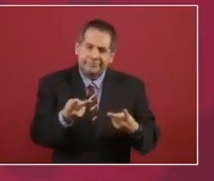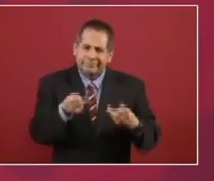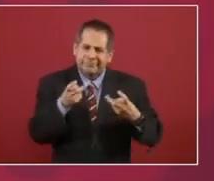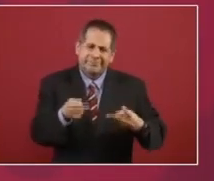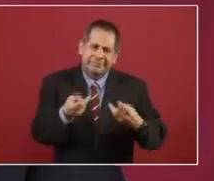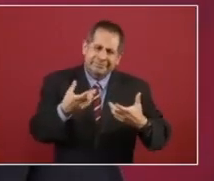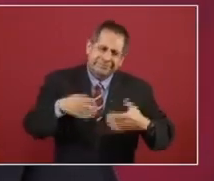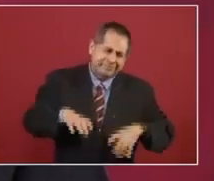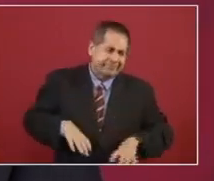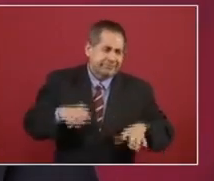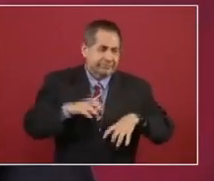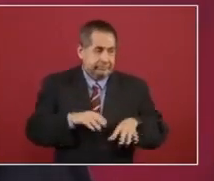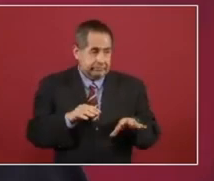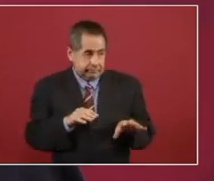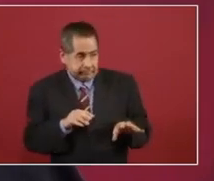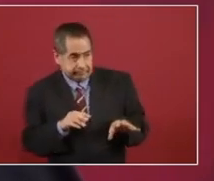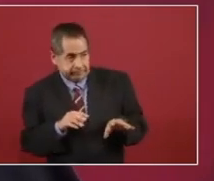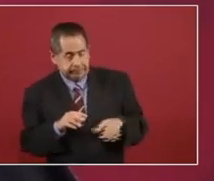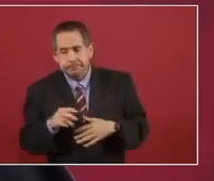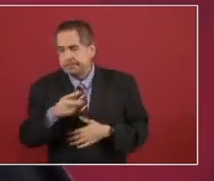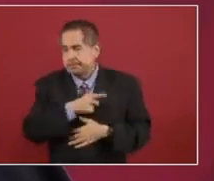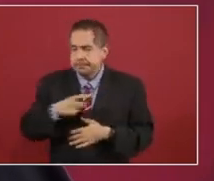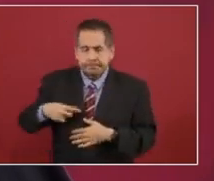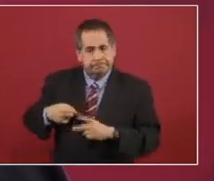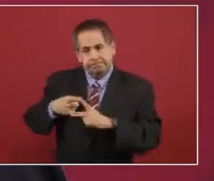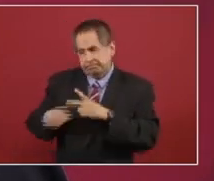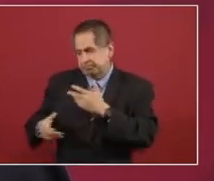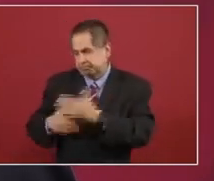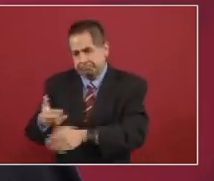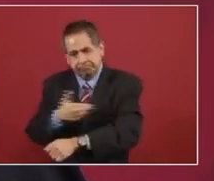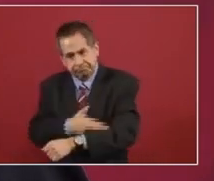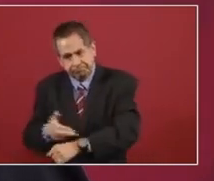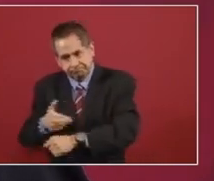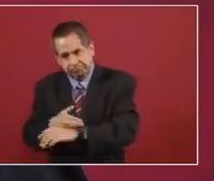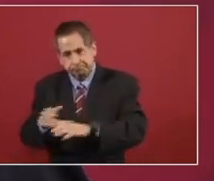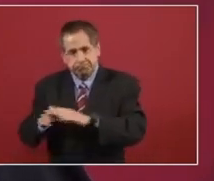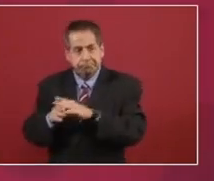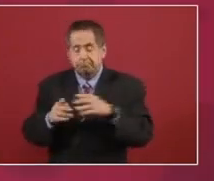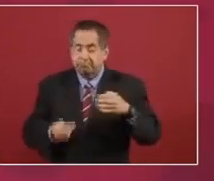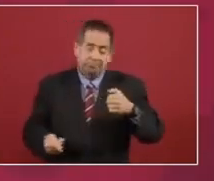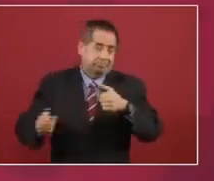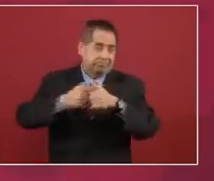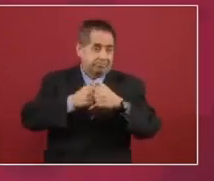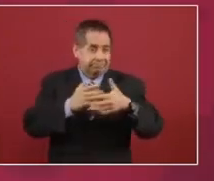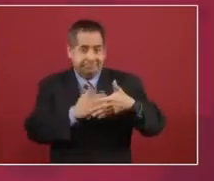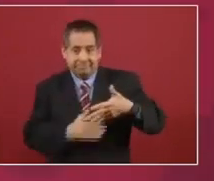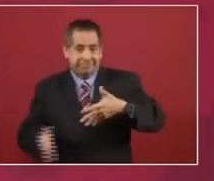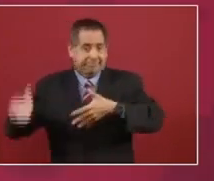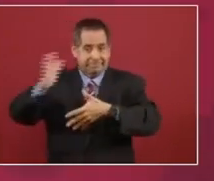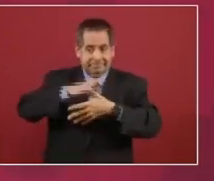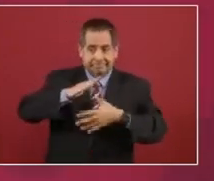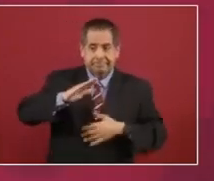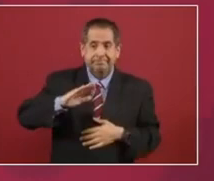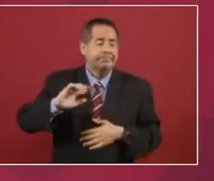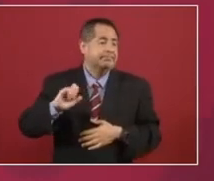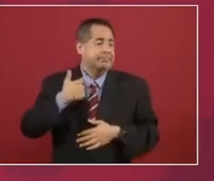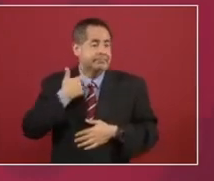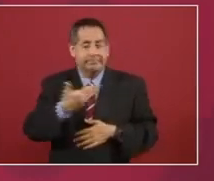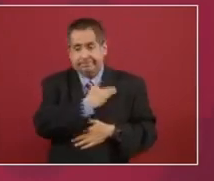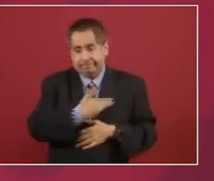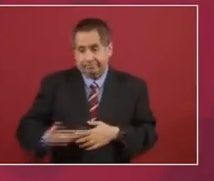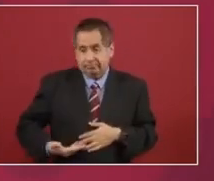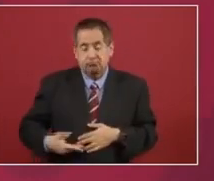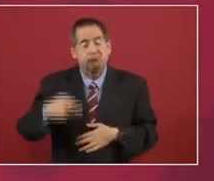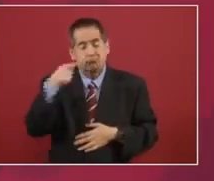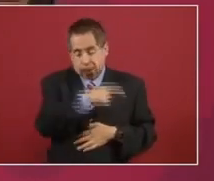implicó, tendríamos que empezar por los de mero arriba, los expresidentes,